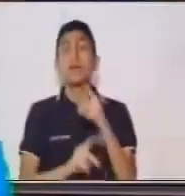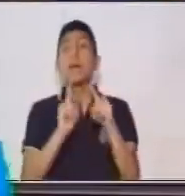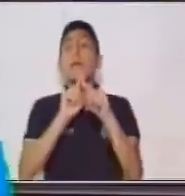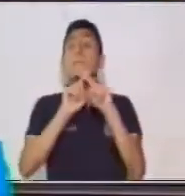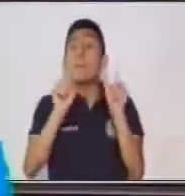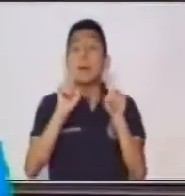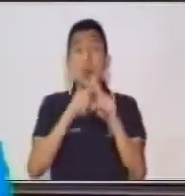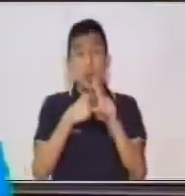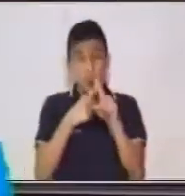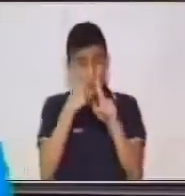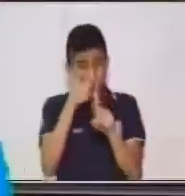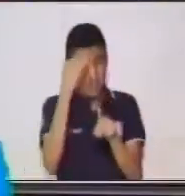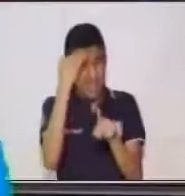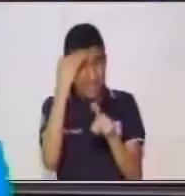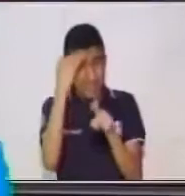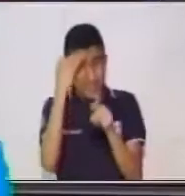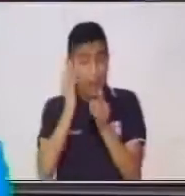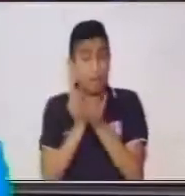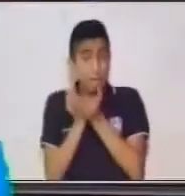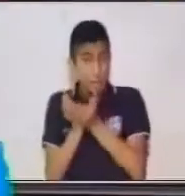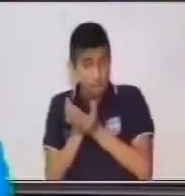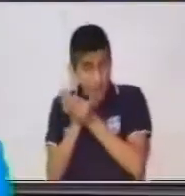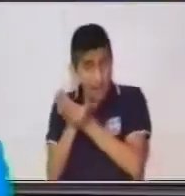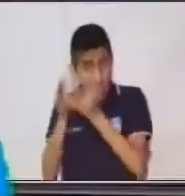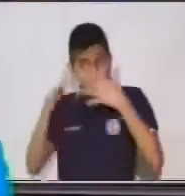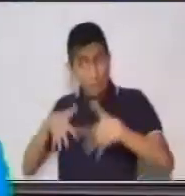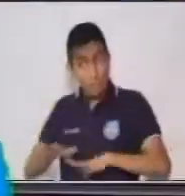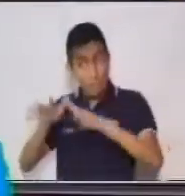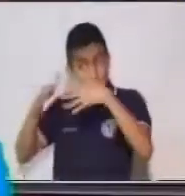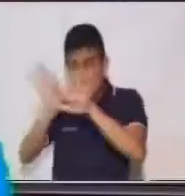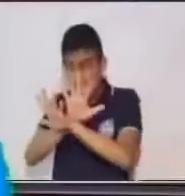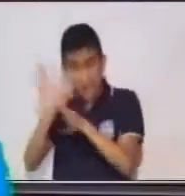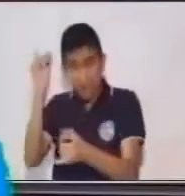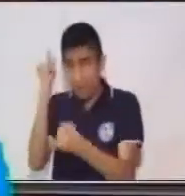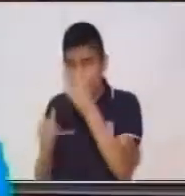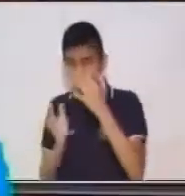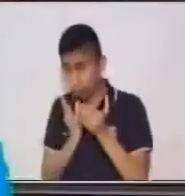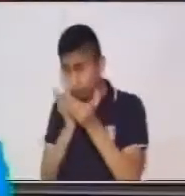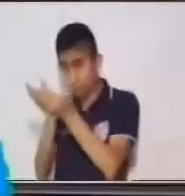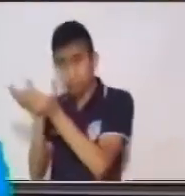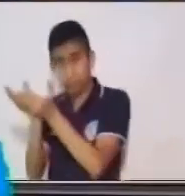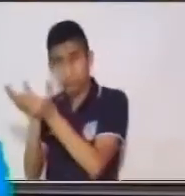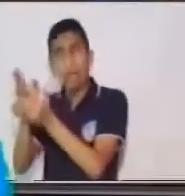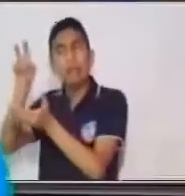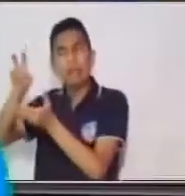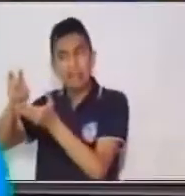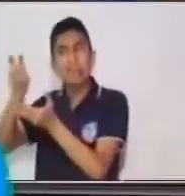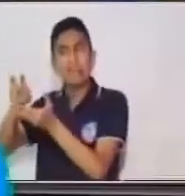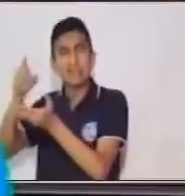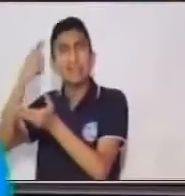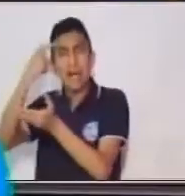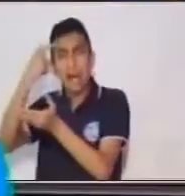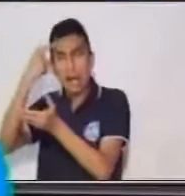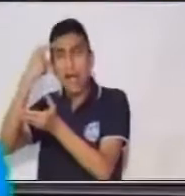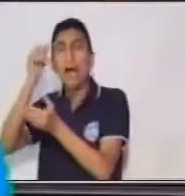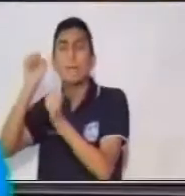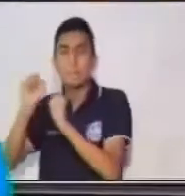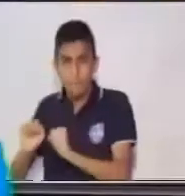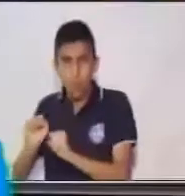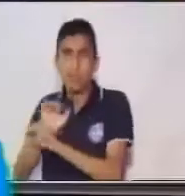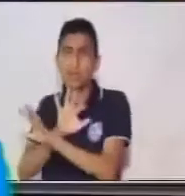cuando el barco va en el mar y termina su travesía, necesita un soporte para